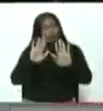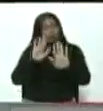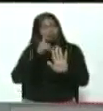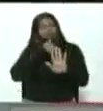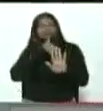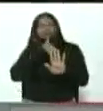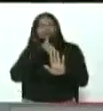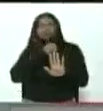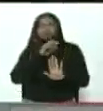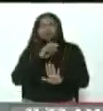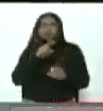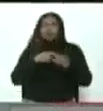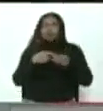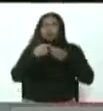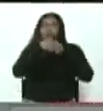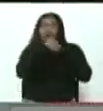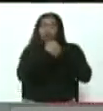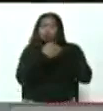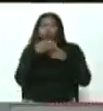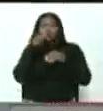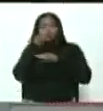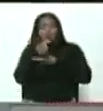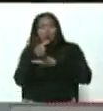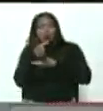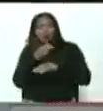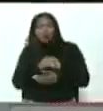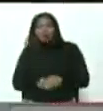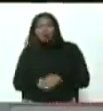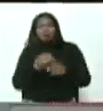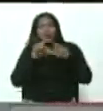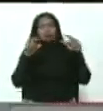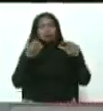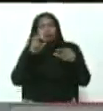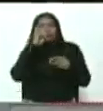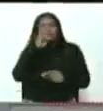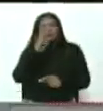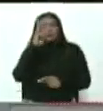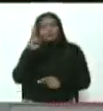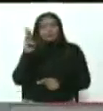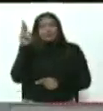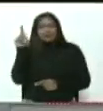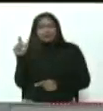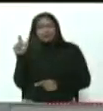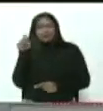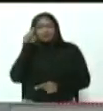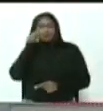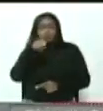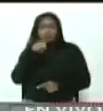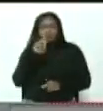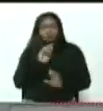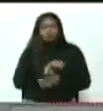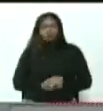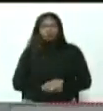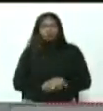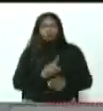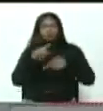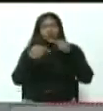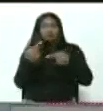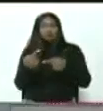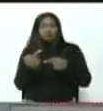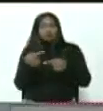el PPT al Gran Polo, ¿eh? Usted va al tarjetón y busca la tarjeta del PPT, ¿verdad? Pácata. Y después que